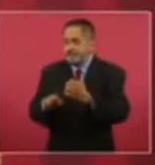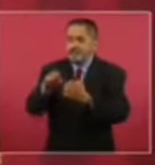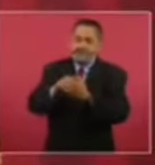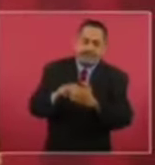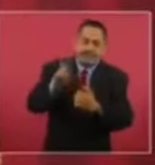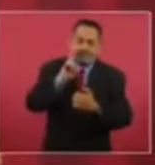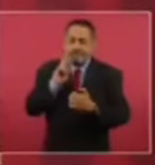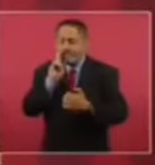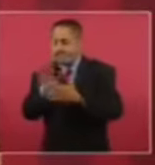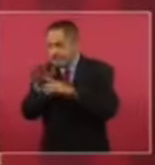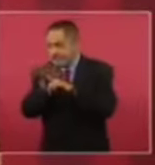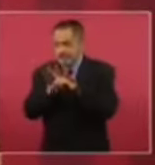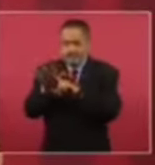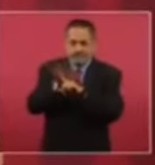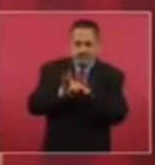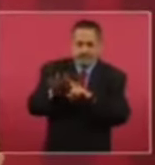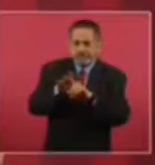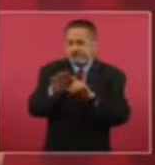con